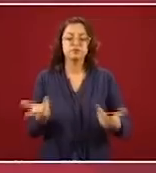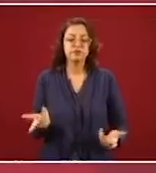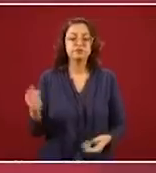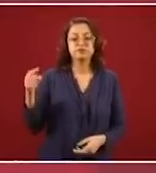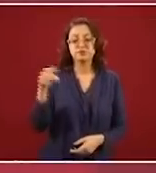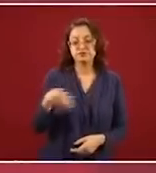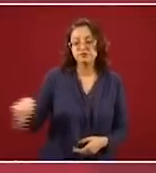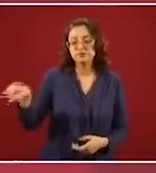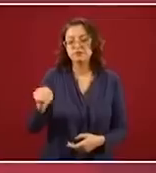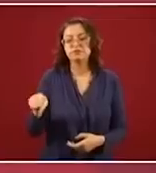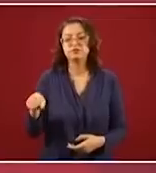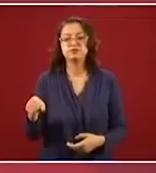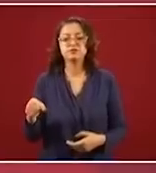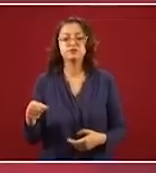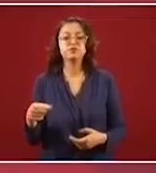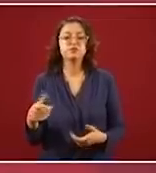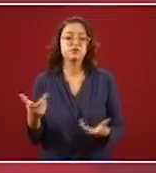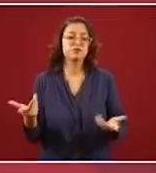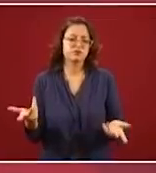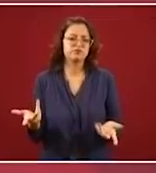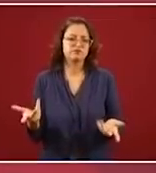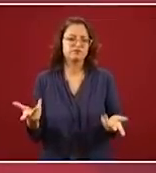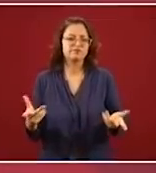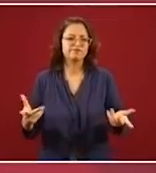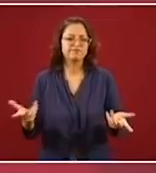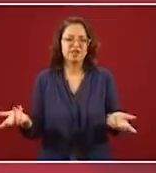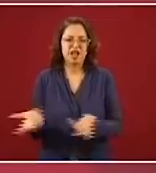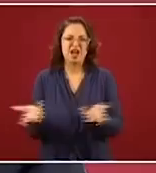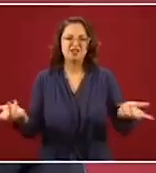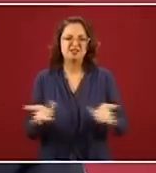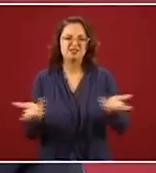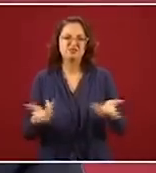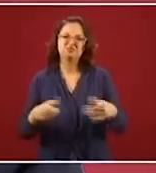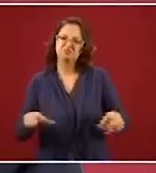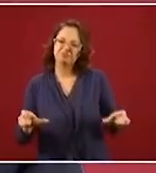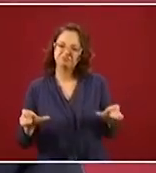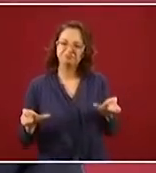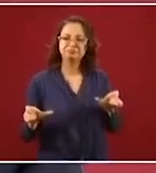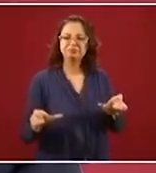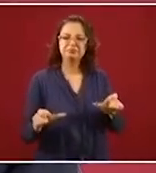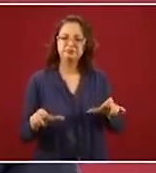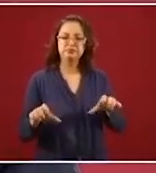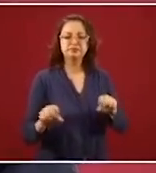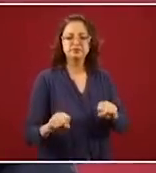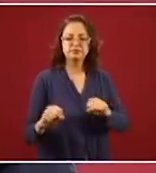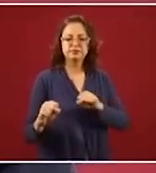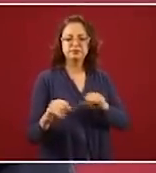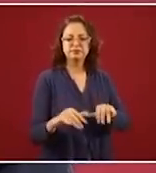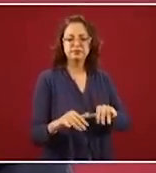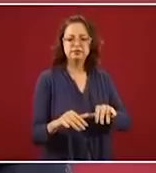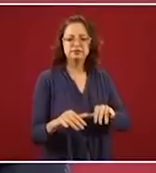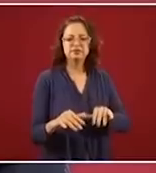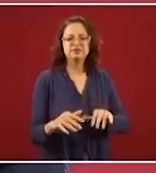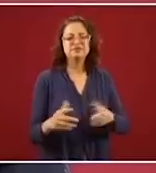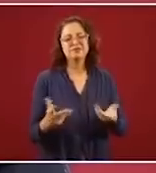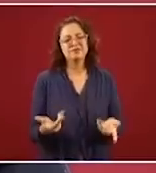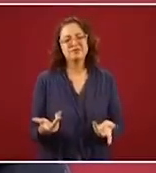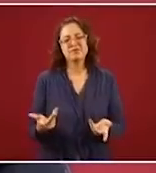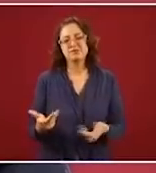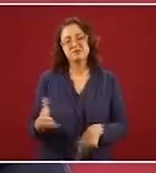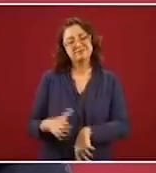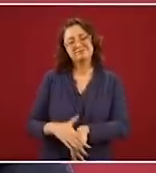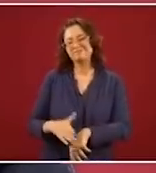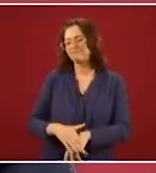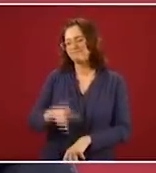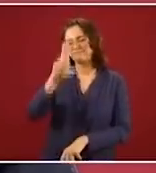participan en especial en estas acciones, de que ya no se puede